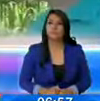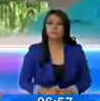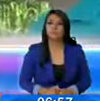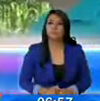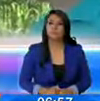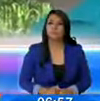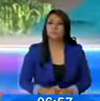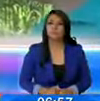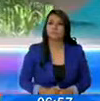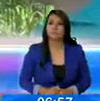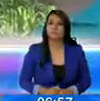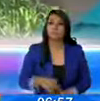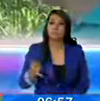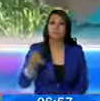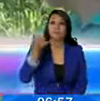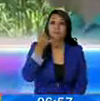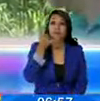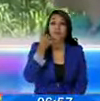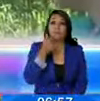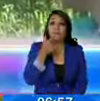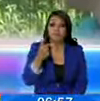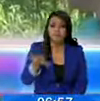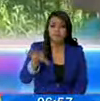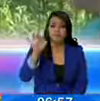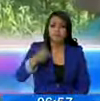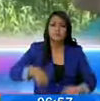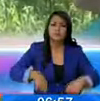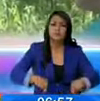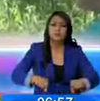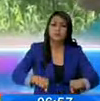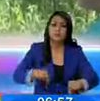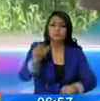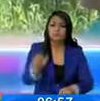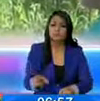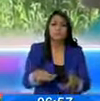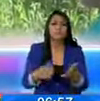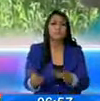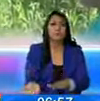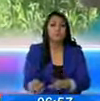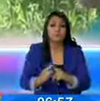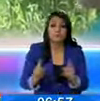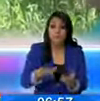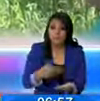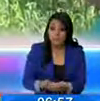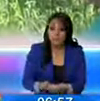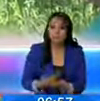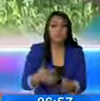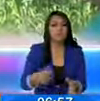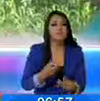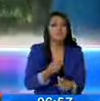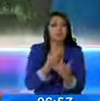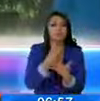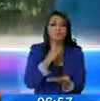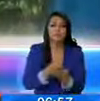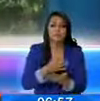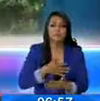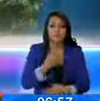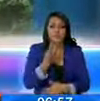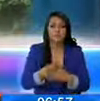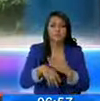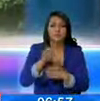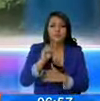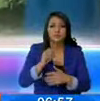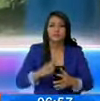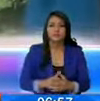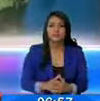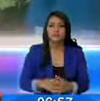Llamaron fue a mi yerno que habían encontrado una moto y un cadáver, pero no. Yo cuando llegué aquí ya fue la noticia que me encontré que era mi. Y todavía se ha comido la